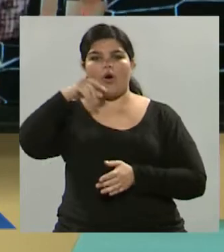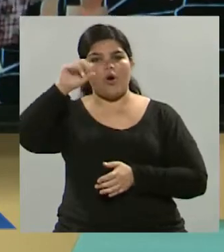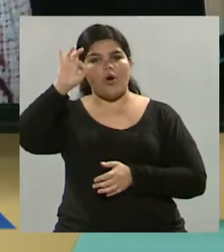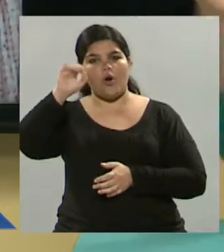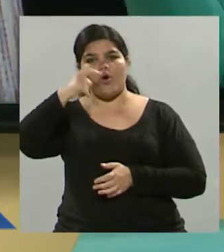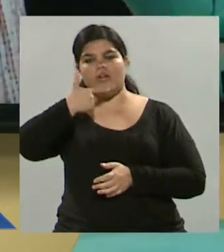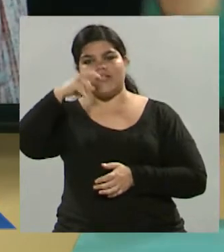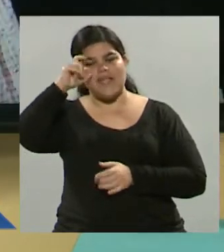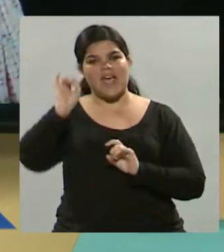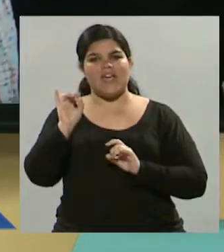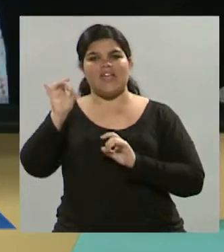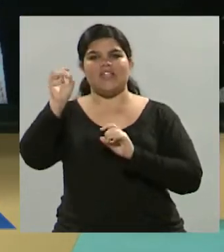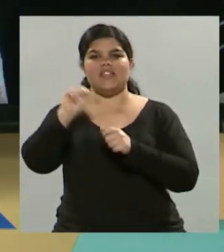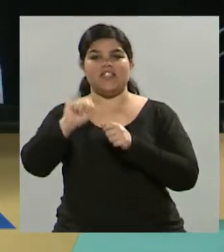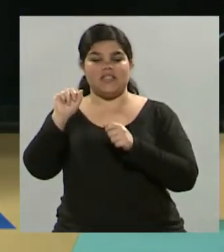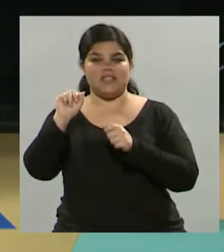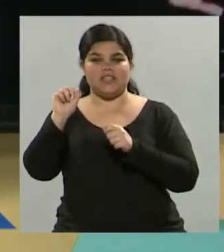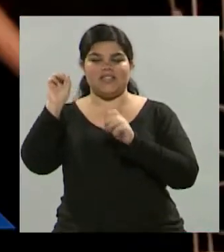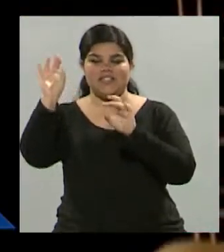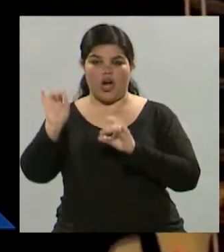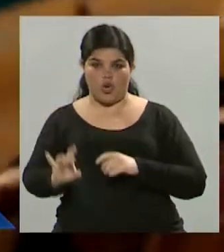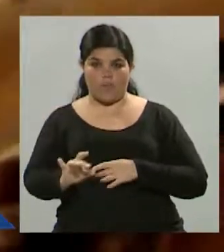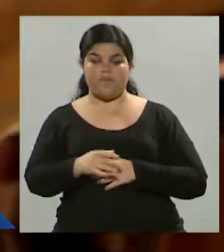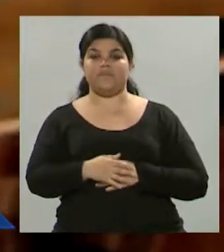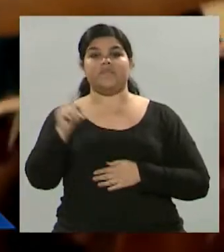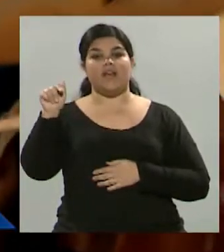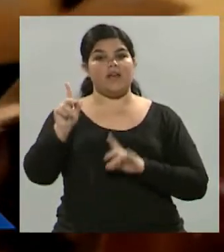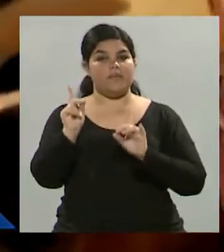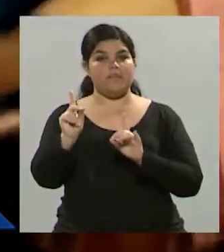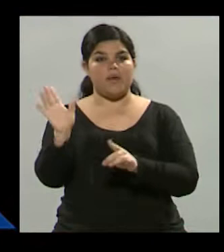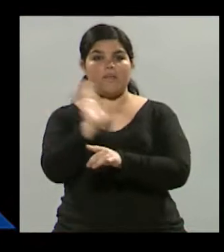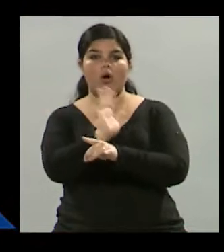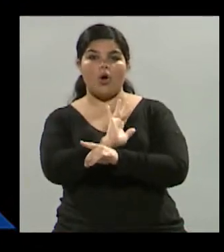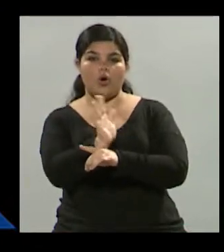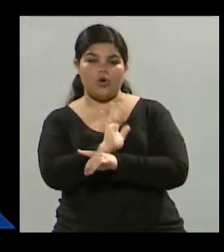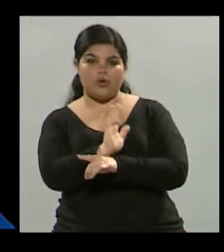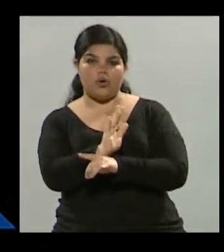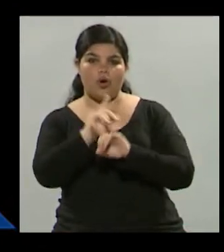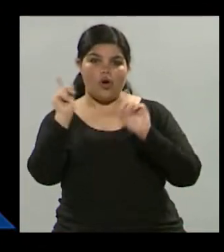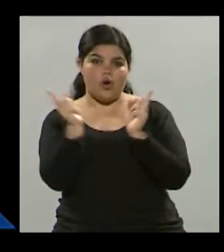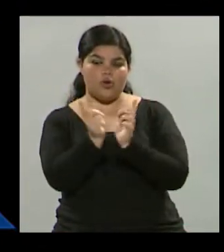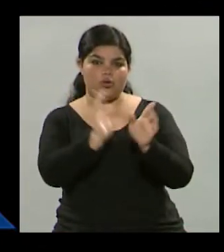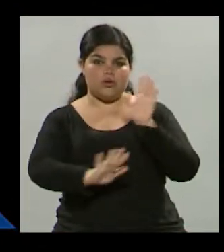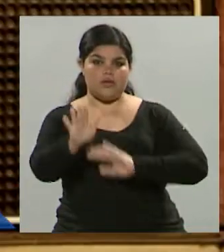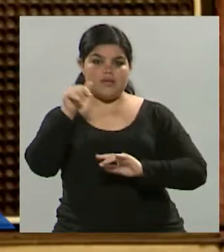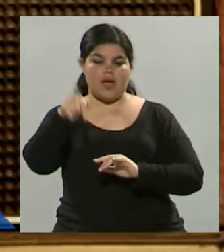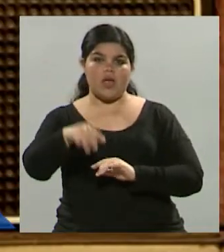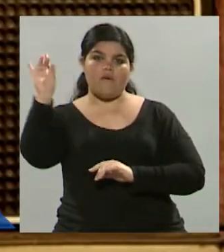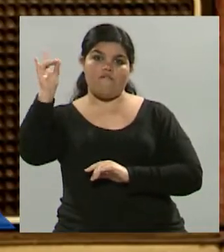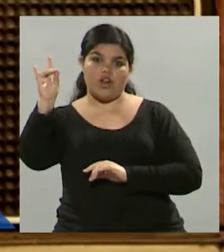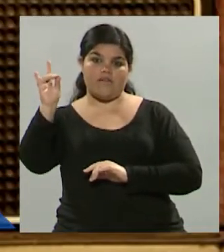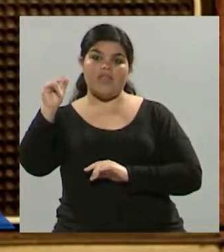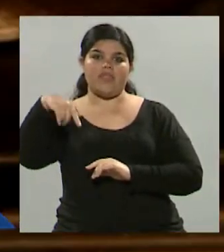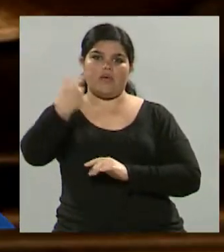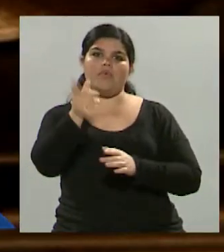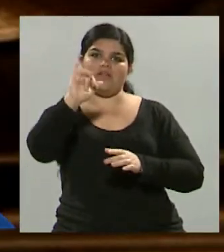Chaco. Sí, y que se desprendió bastante de este corto, ¿sí? Que hicimos primero en Bolivia y a partir de ahí sí armamos un guión. Y